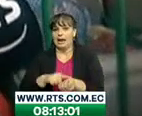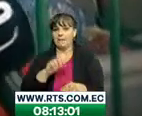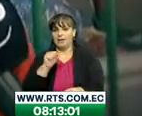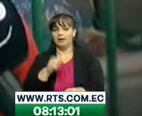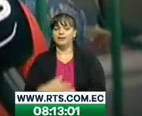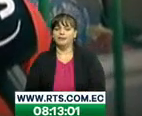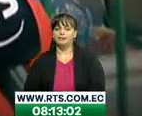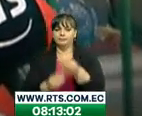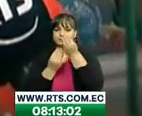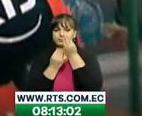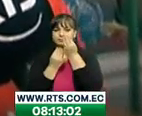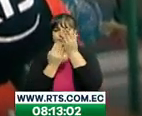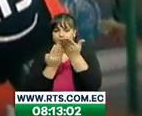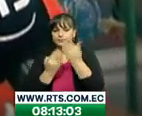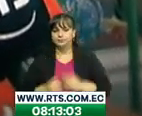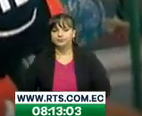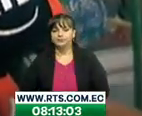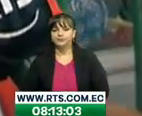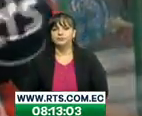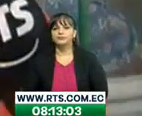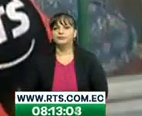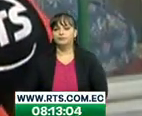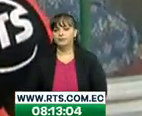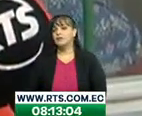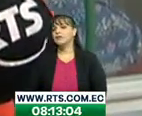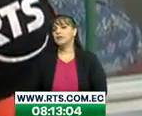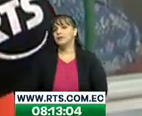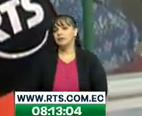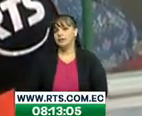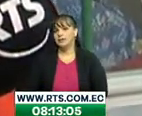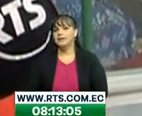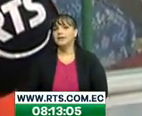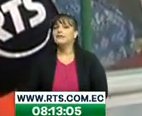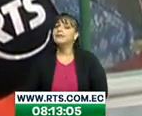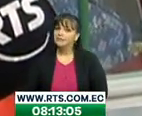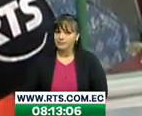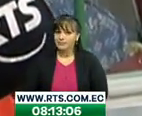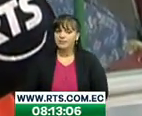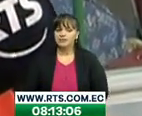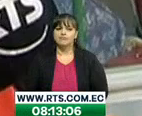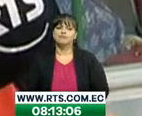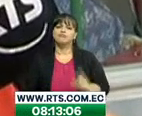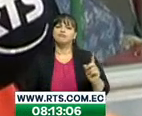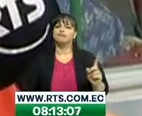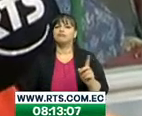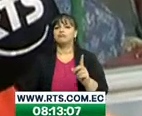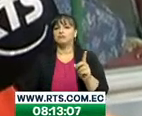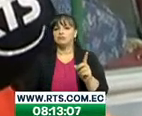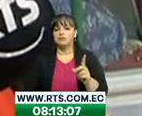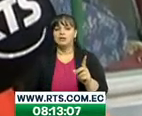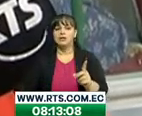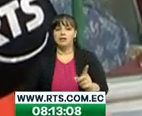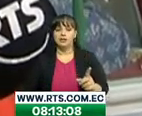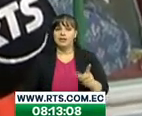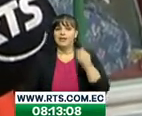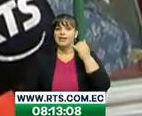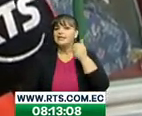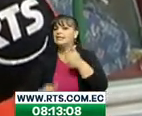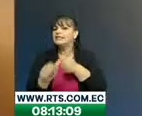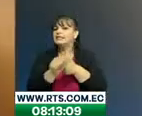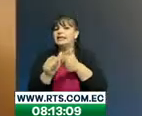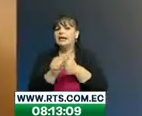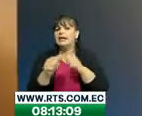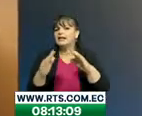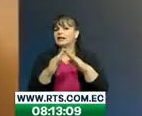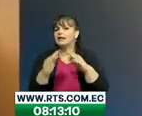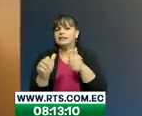Contó cómo ocurrió el fatal momento. Y ahí lo cogieron unos 15 minutos antes de llegar a la casa y le intentaron robar el teléfono.